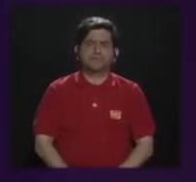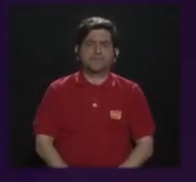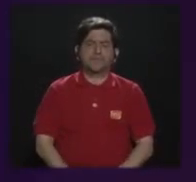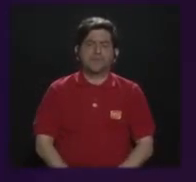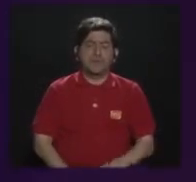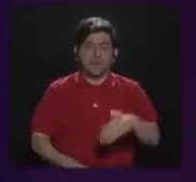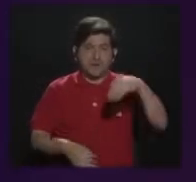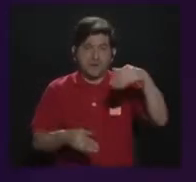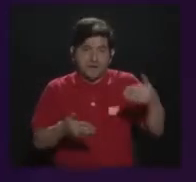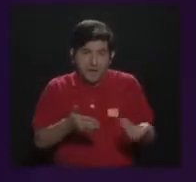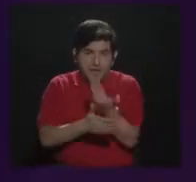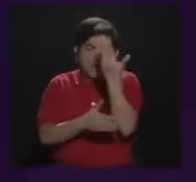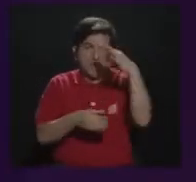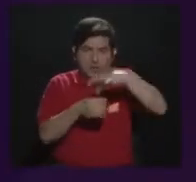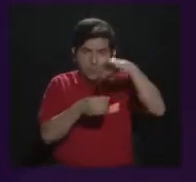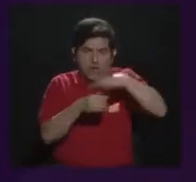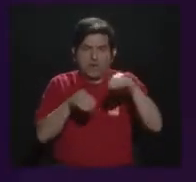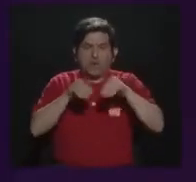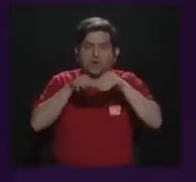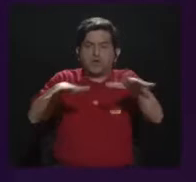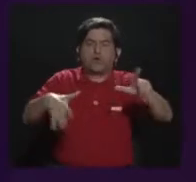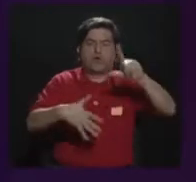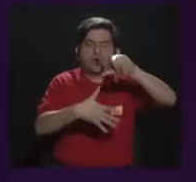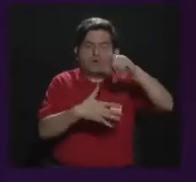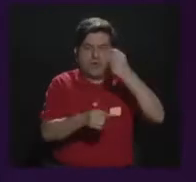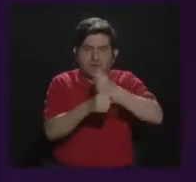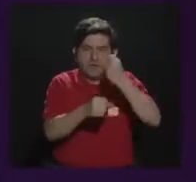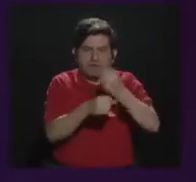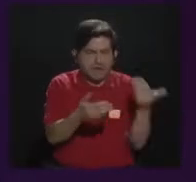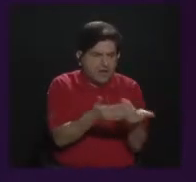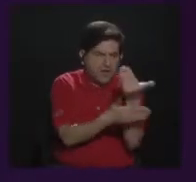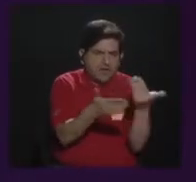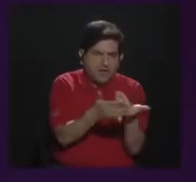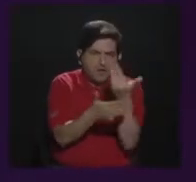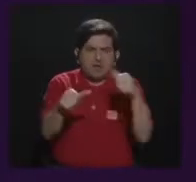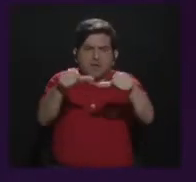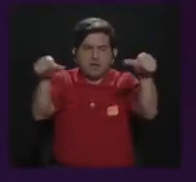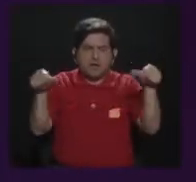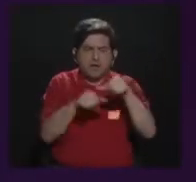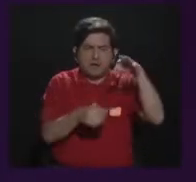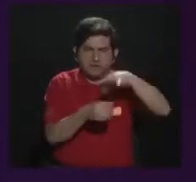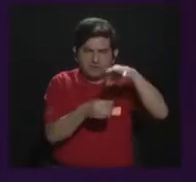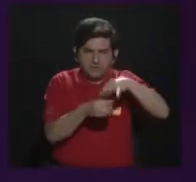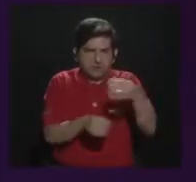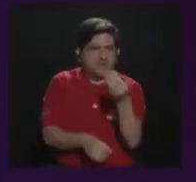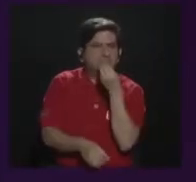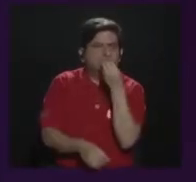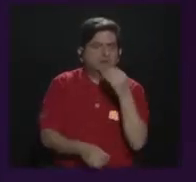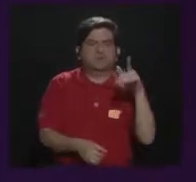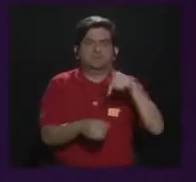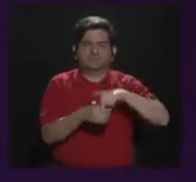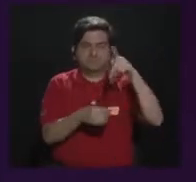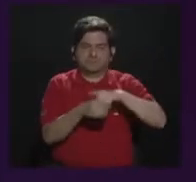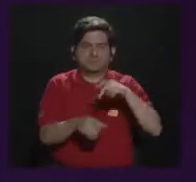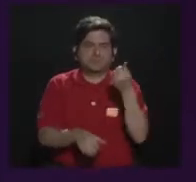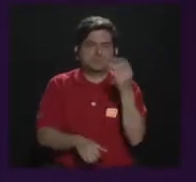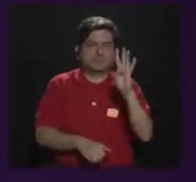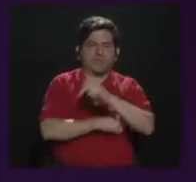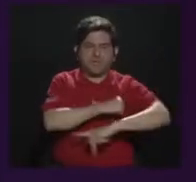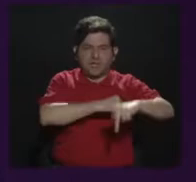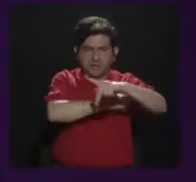Innovagro es una red latinoamericana que trabaja sobre innovación en el sector agroalimentario. Participan 14